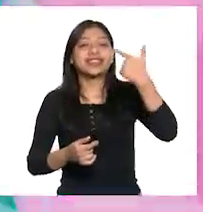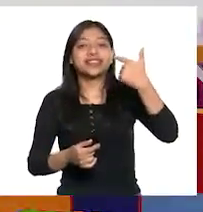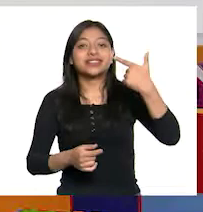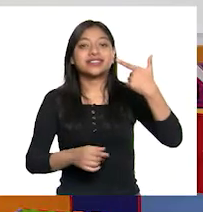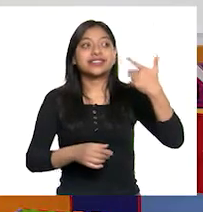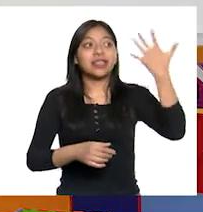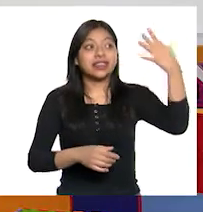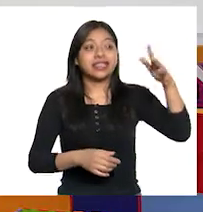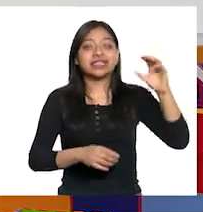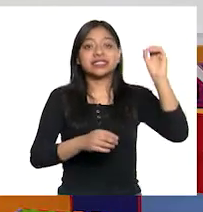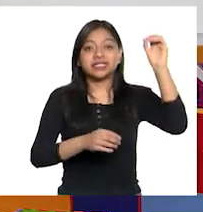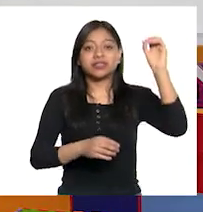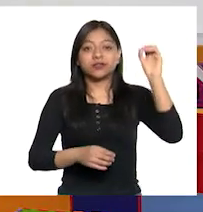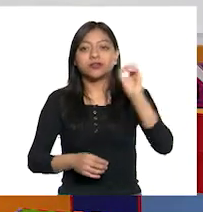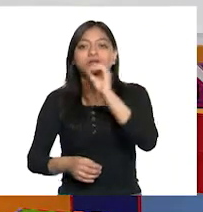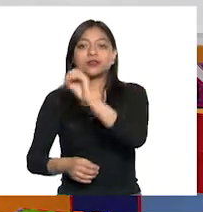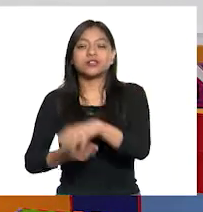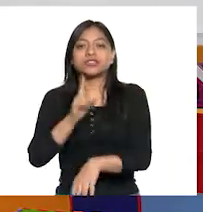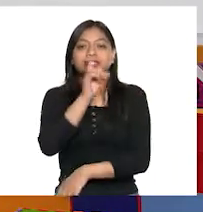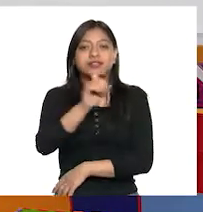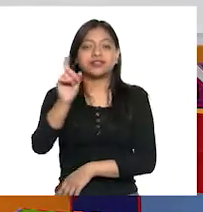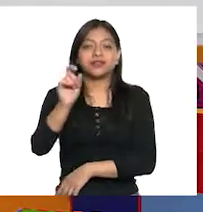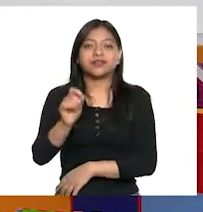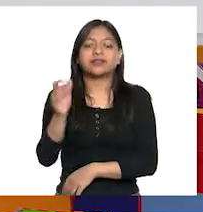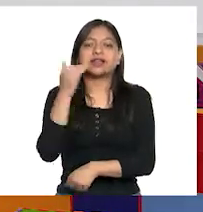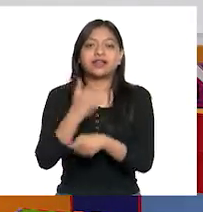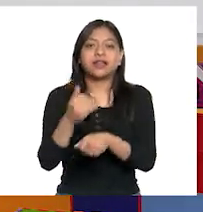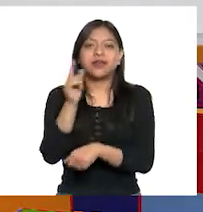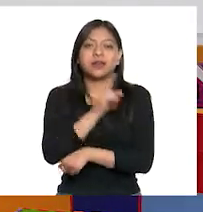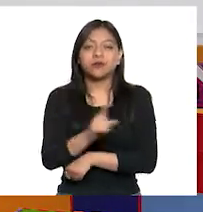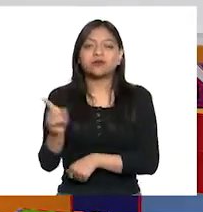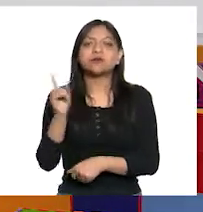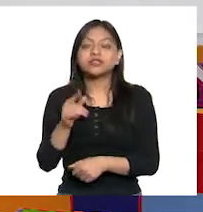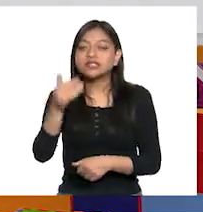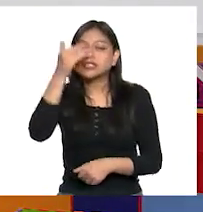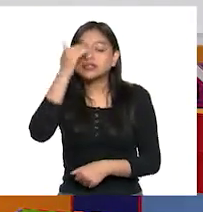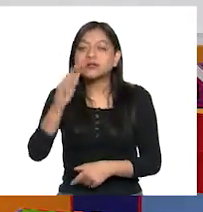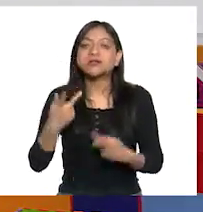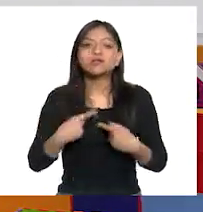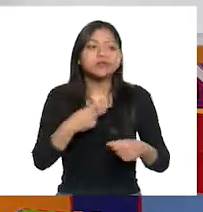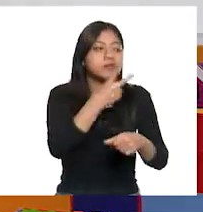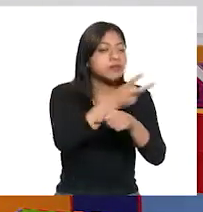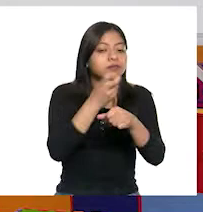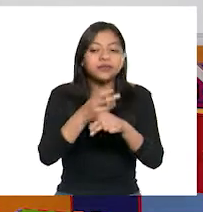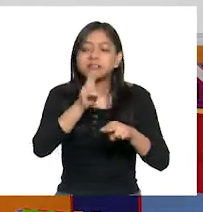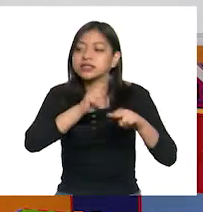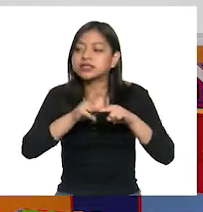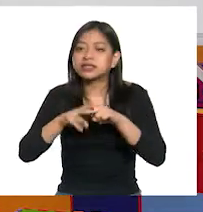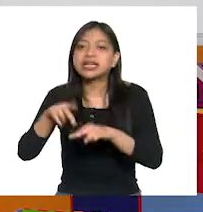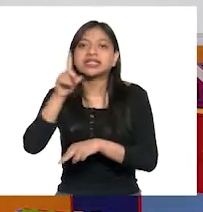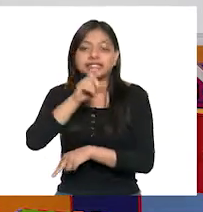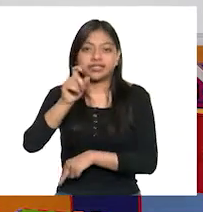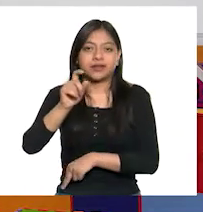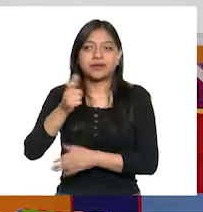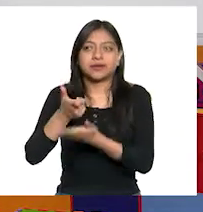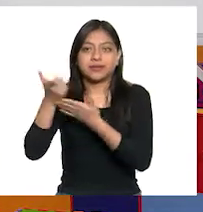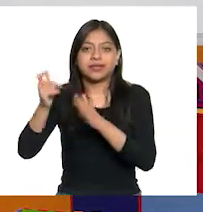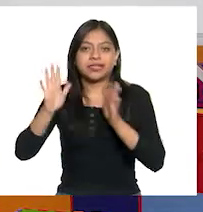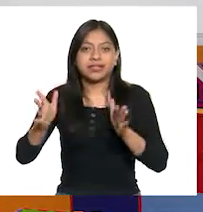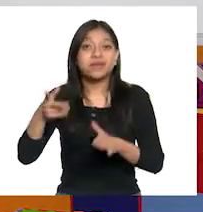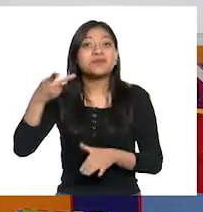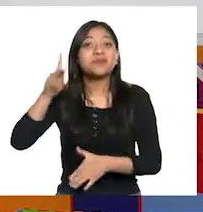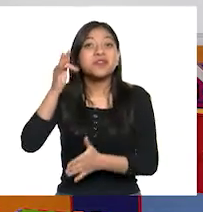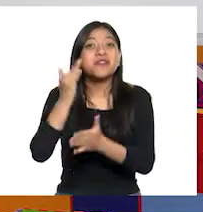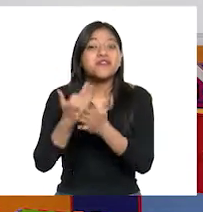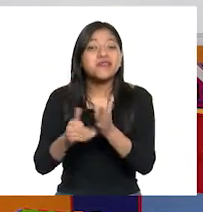nos da 120. Muy bien, tenemos entonces espacio para 120 personas, pero en total van a asistir 128. ¿Cuántas